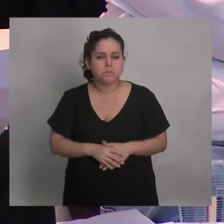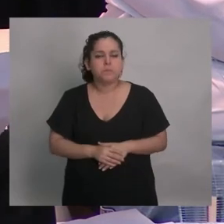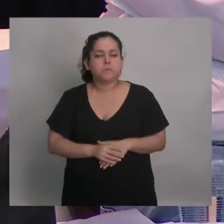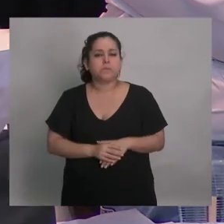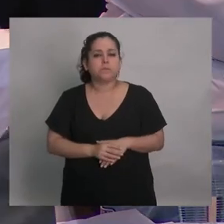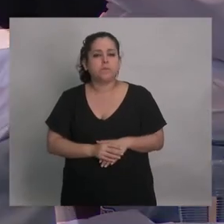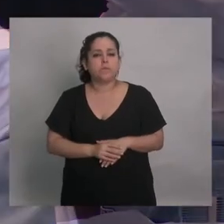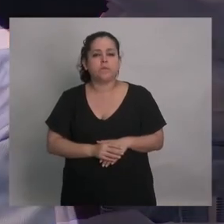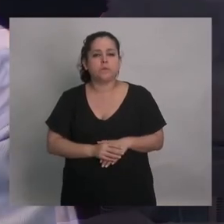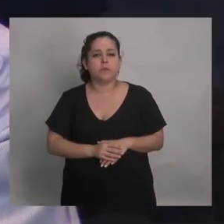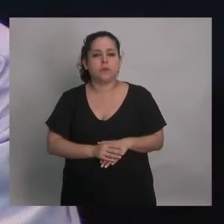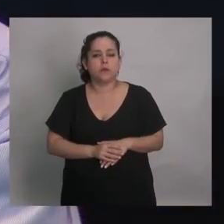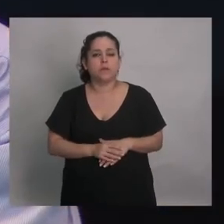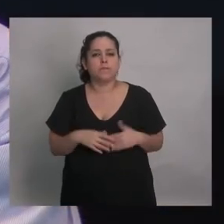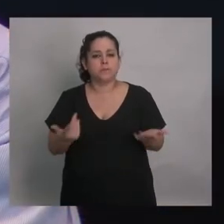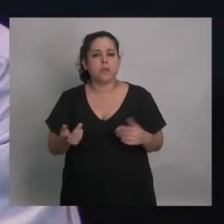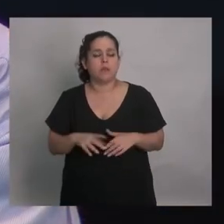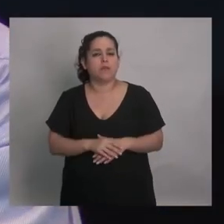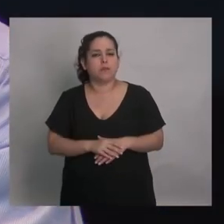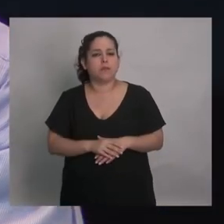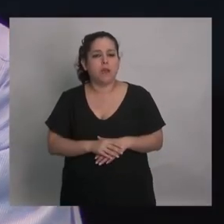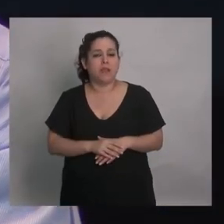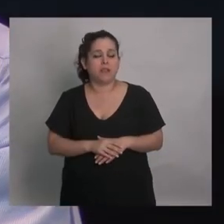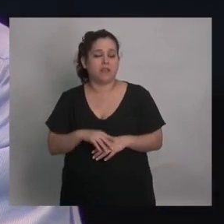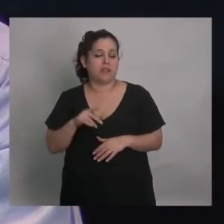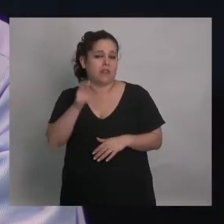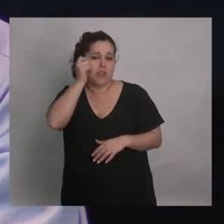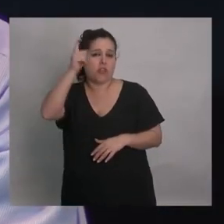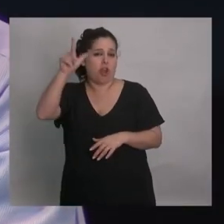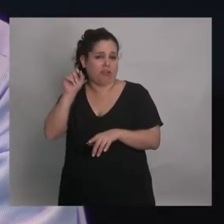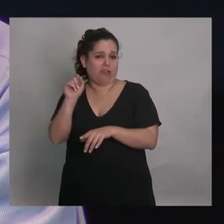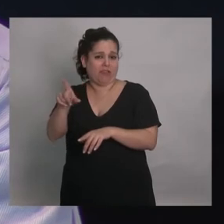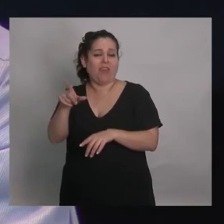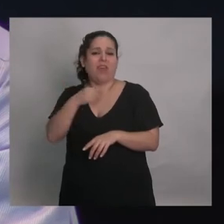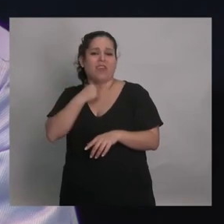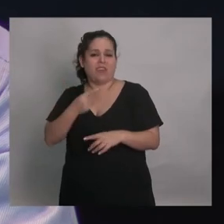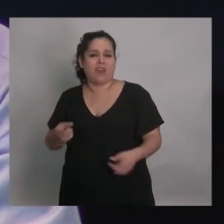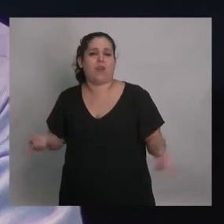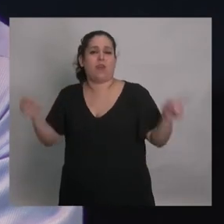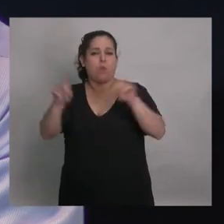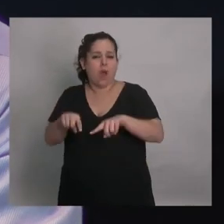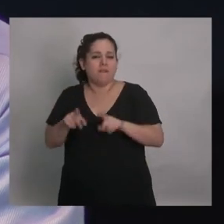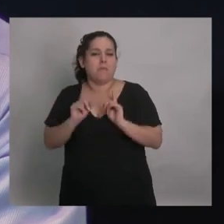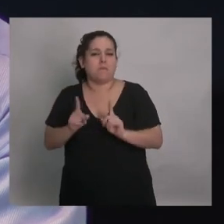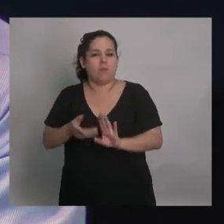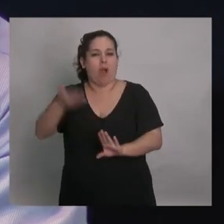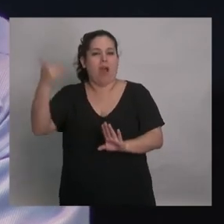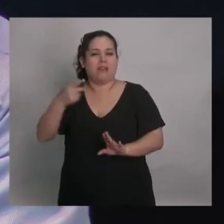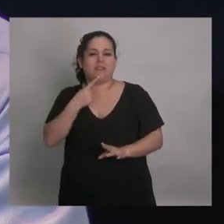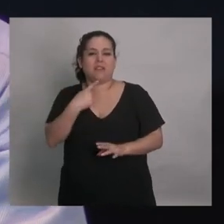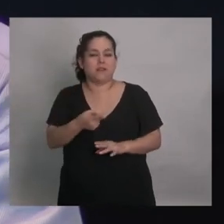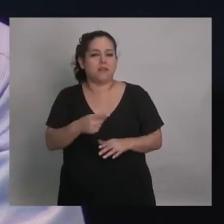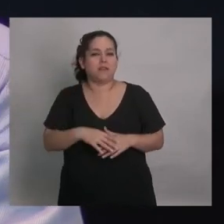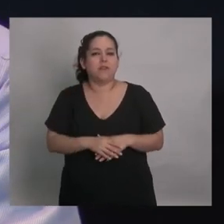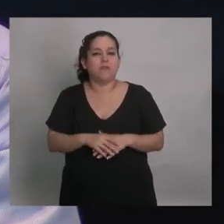es la potencia hegemónica quiere recuperar lo que siempre llamaron su patrio